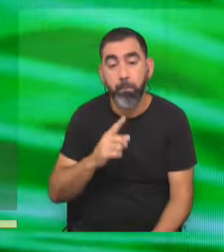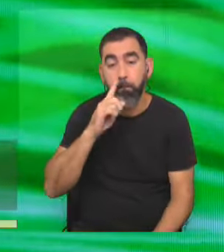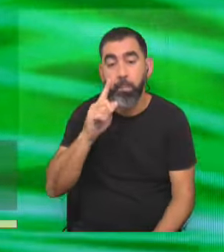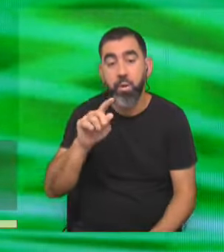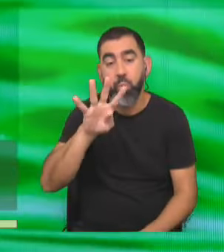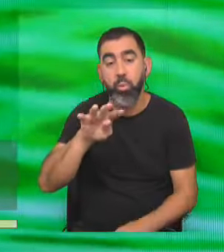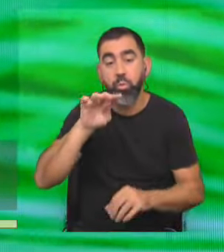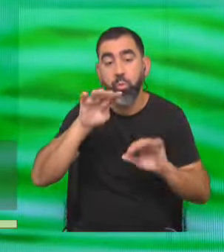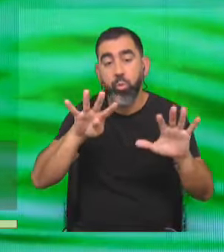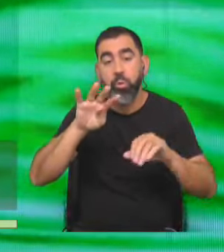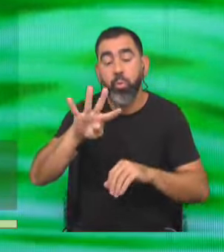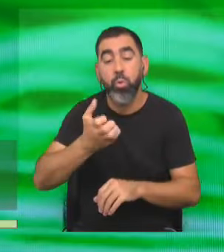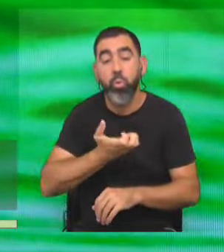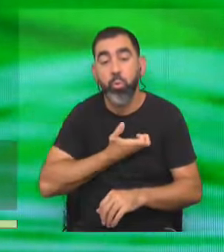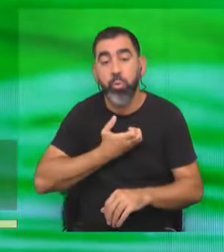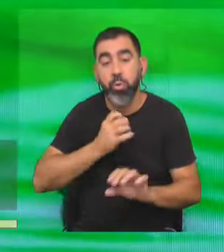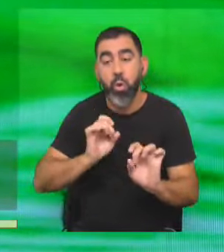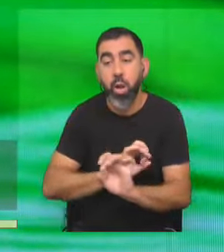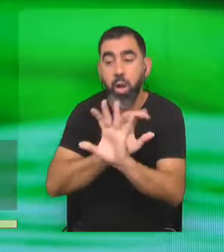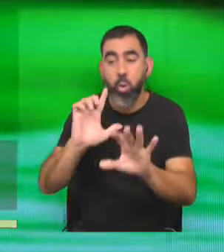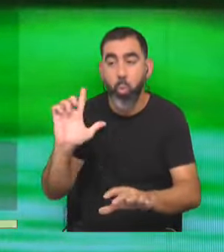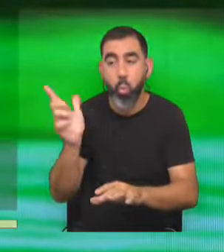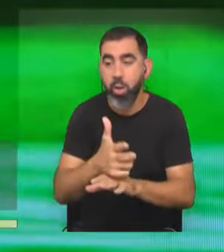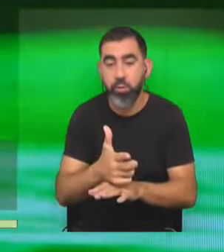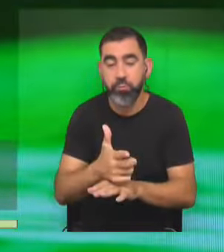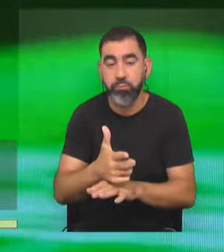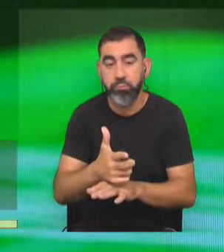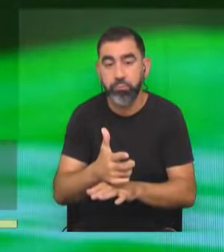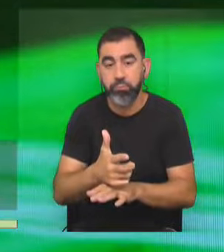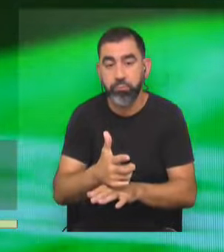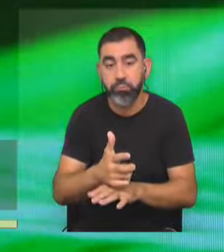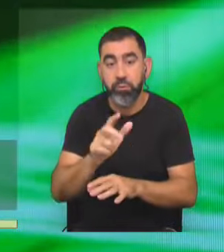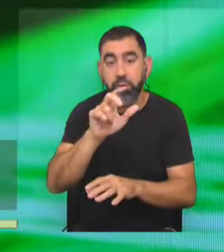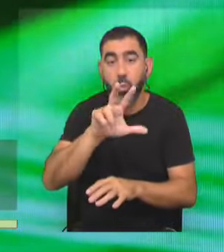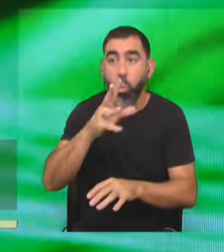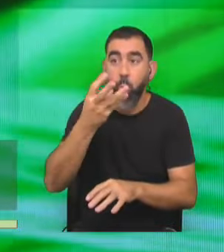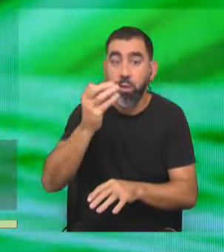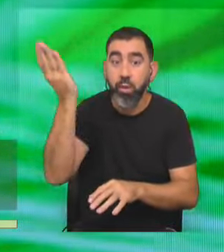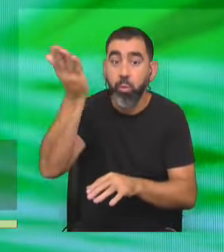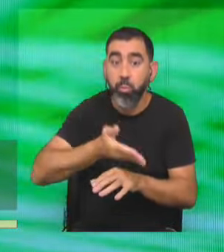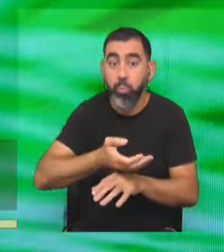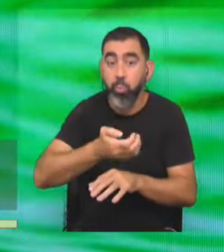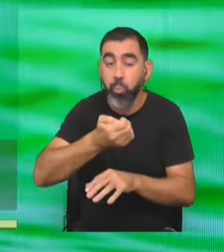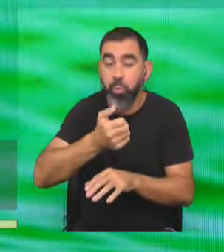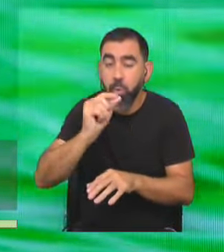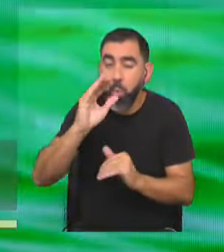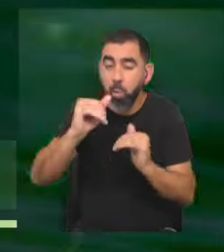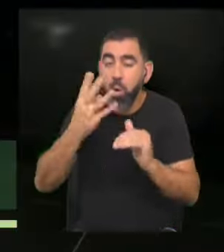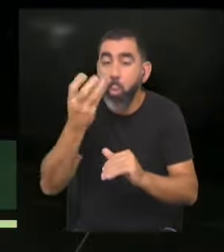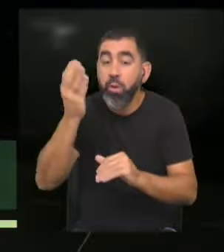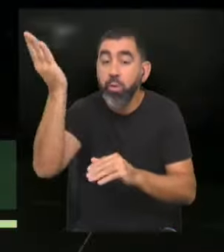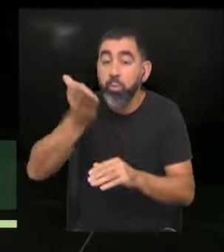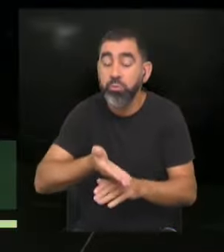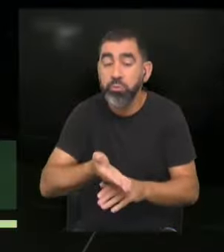1494 homicidios que no fueron aclarados un tercio este un 40% más de un poquito más de un